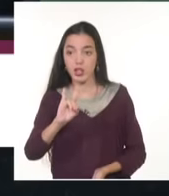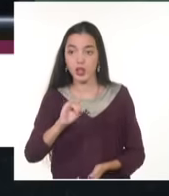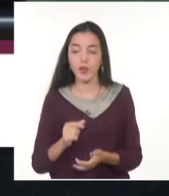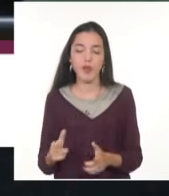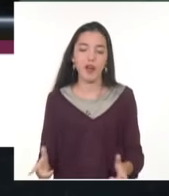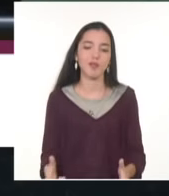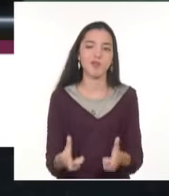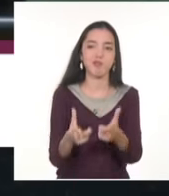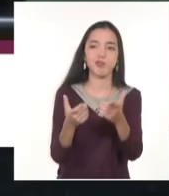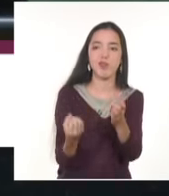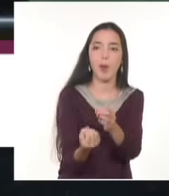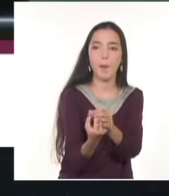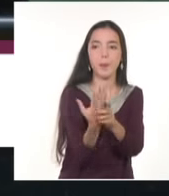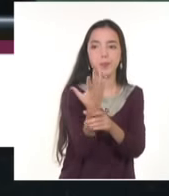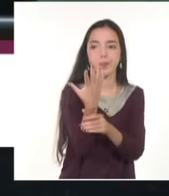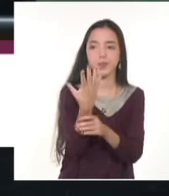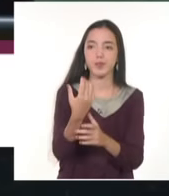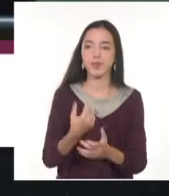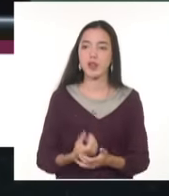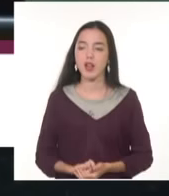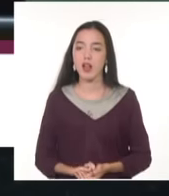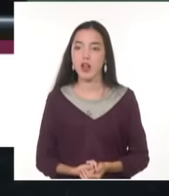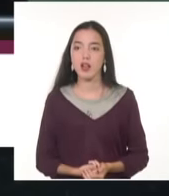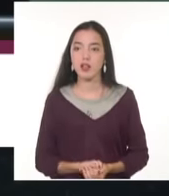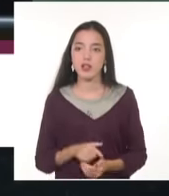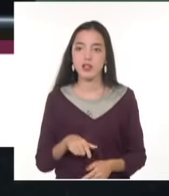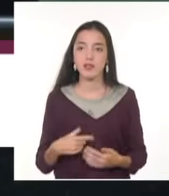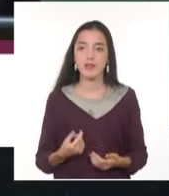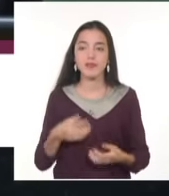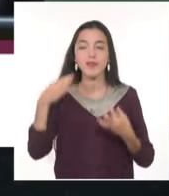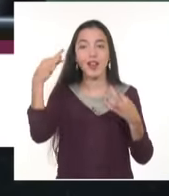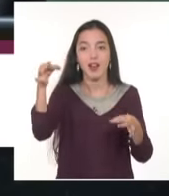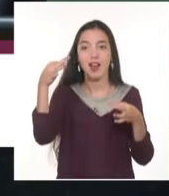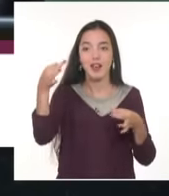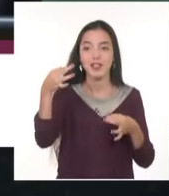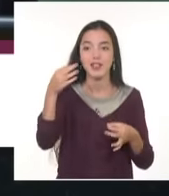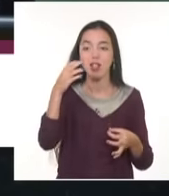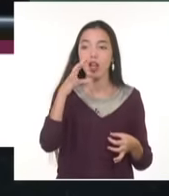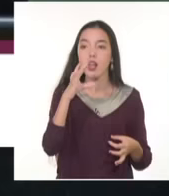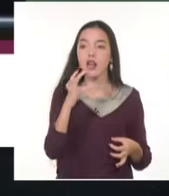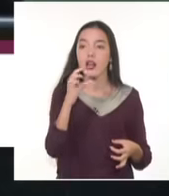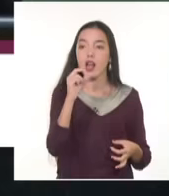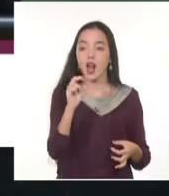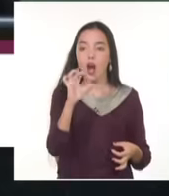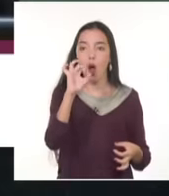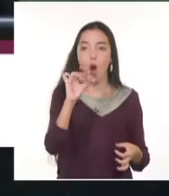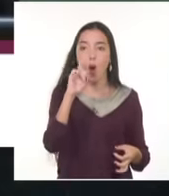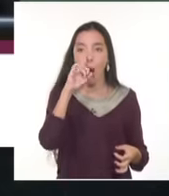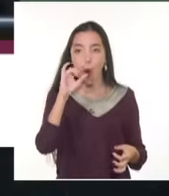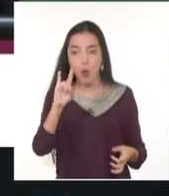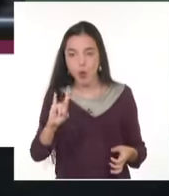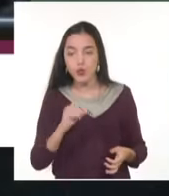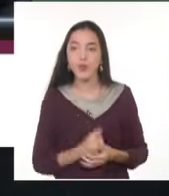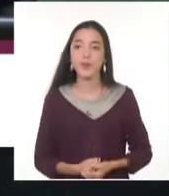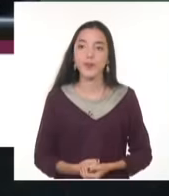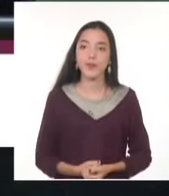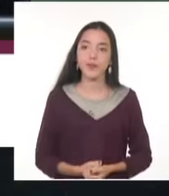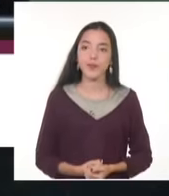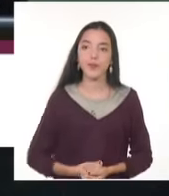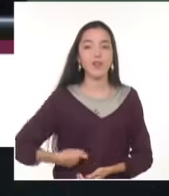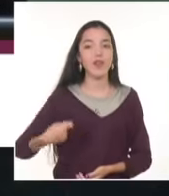continuas violaciones de la Carta de las Naciones Unidas y el derecho internacional,